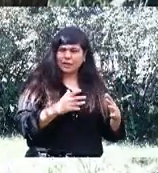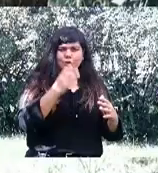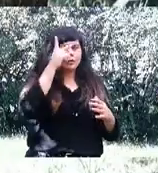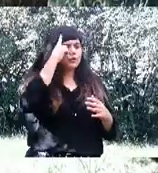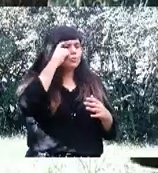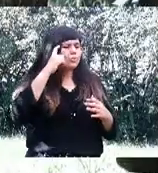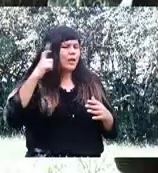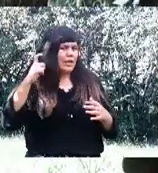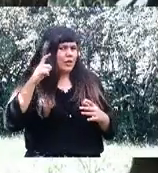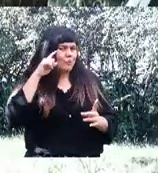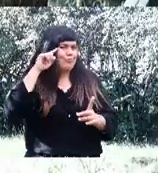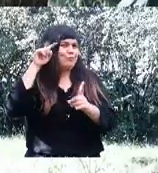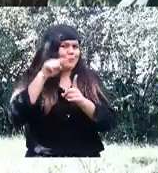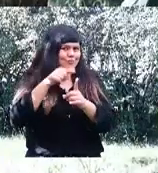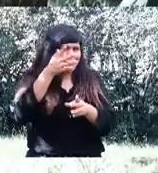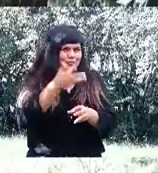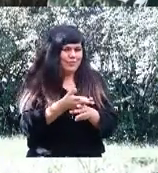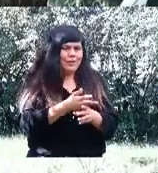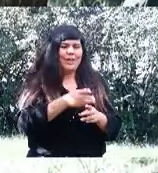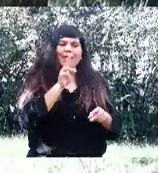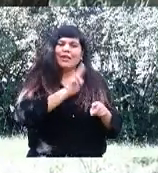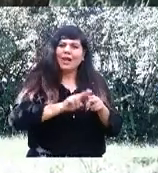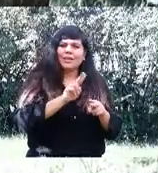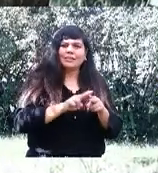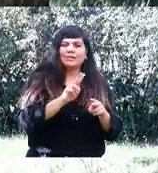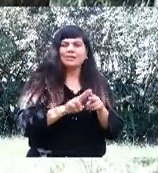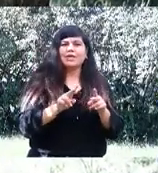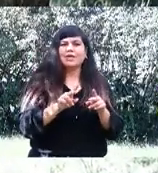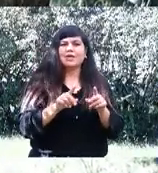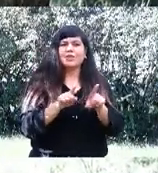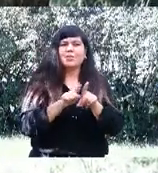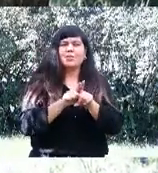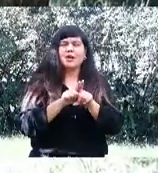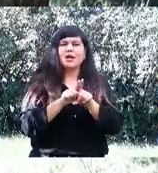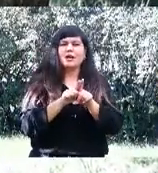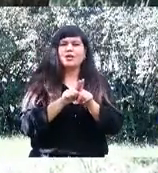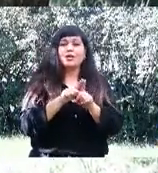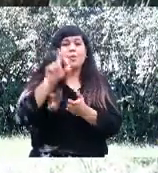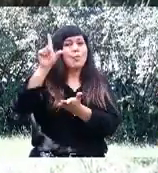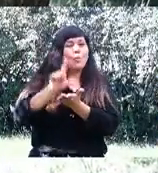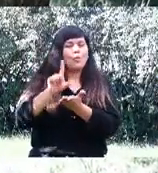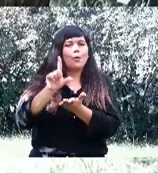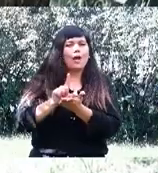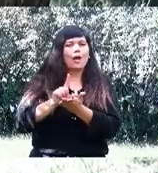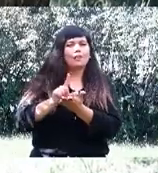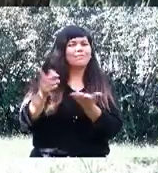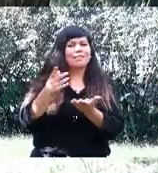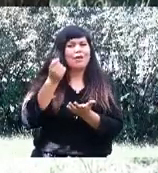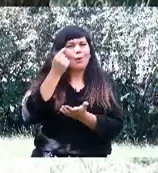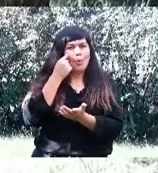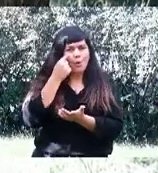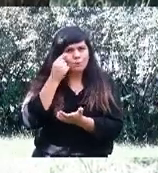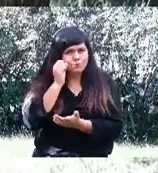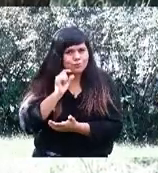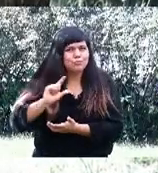sueño de generar este Polo de conocimiento o sea el mime es el primer